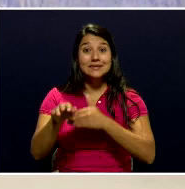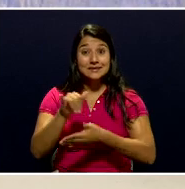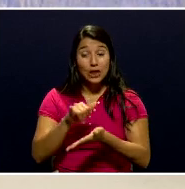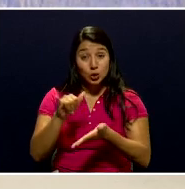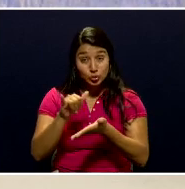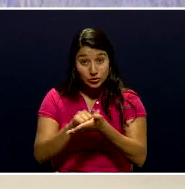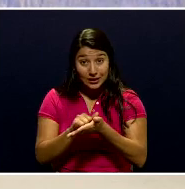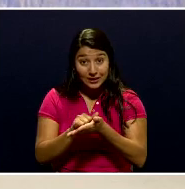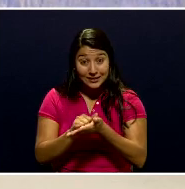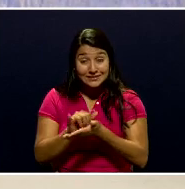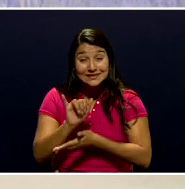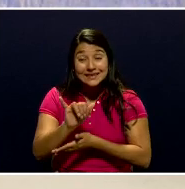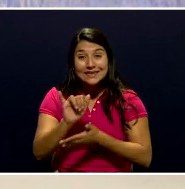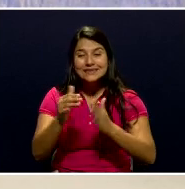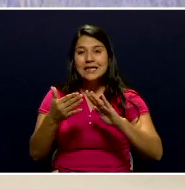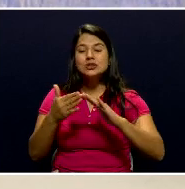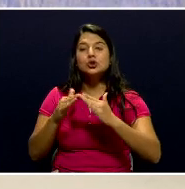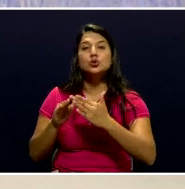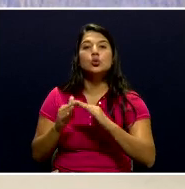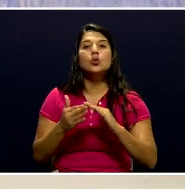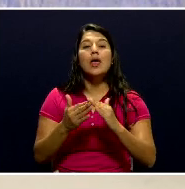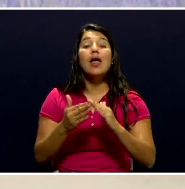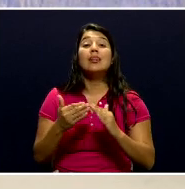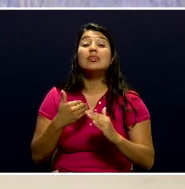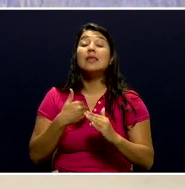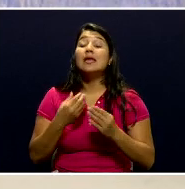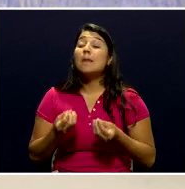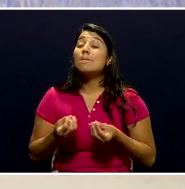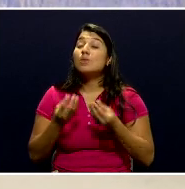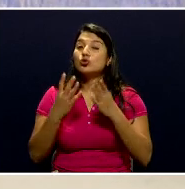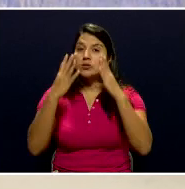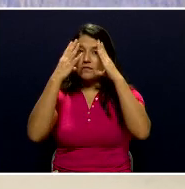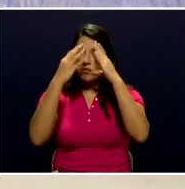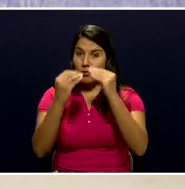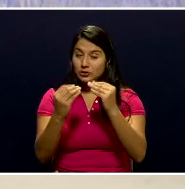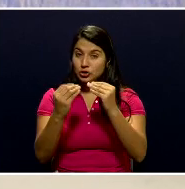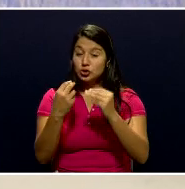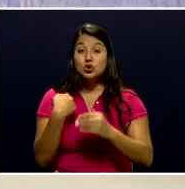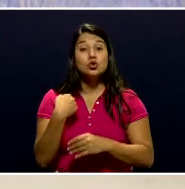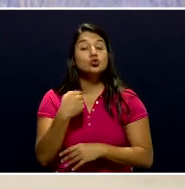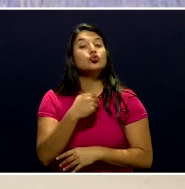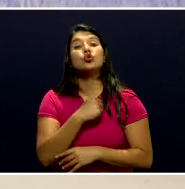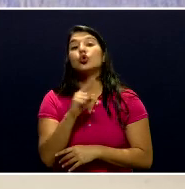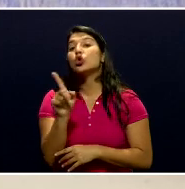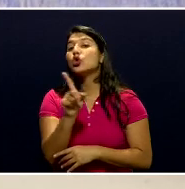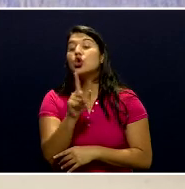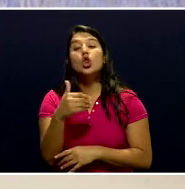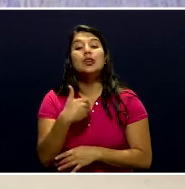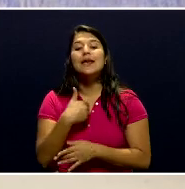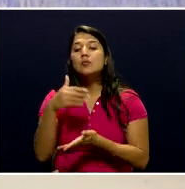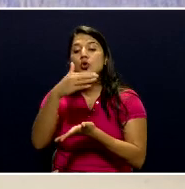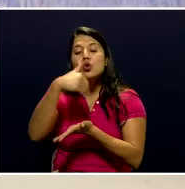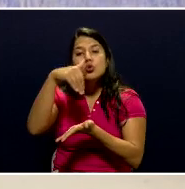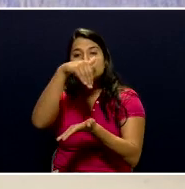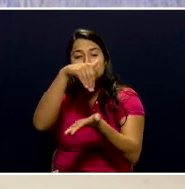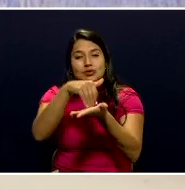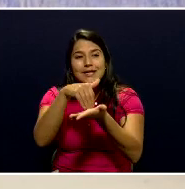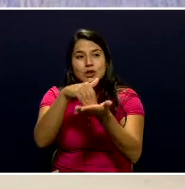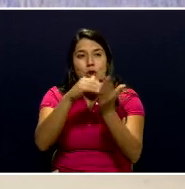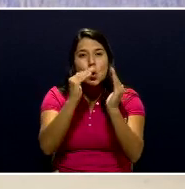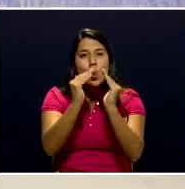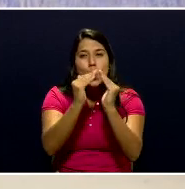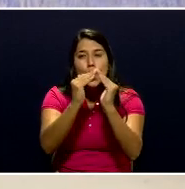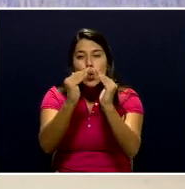ciudad tiene muchísima información. No tenemos un centro urbano que podamos reconocer como